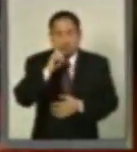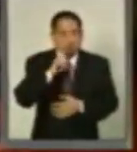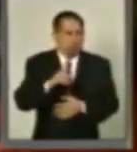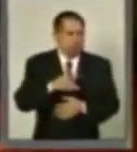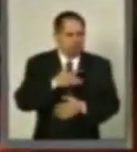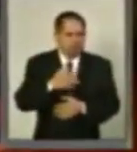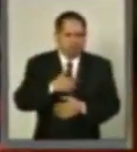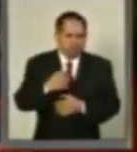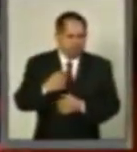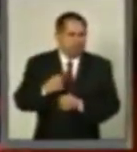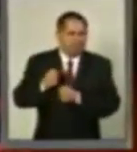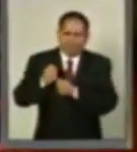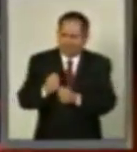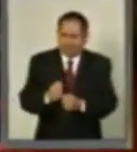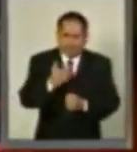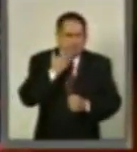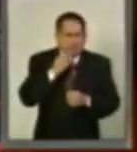robusto